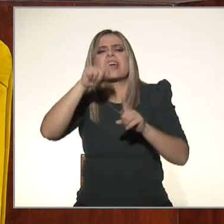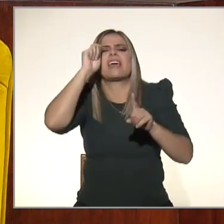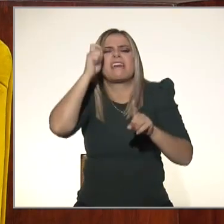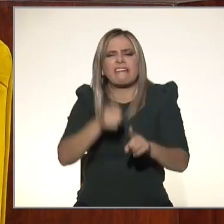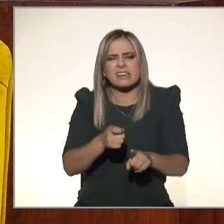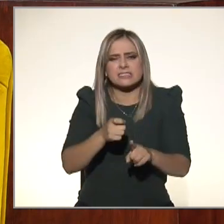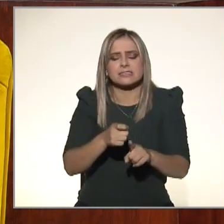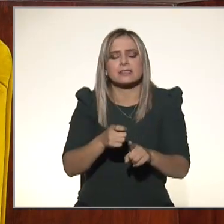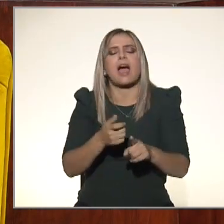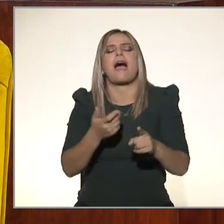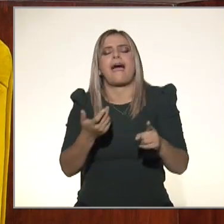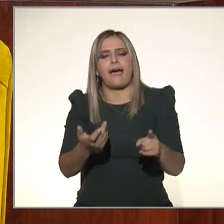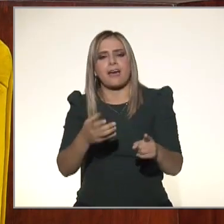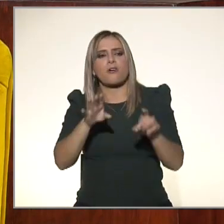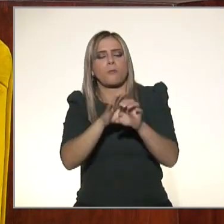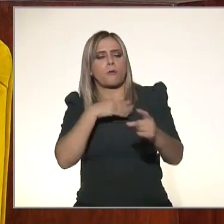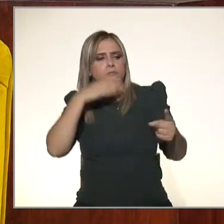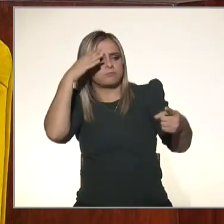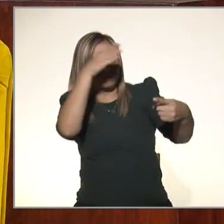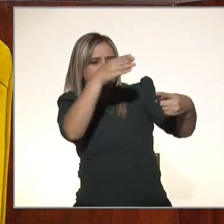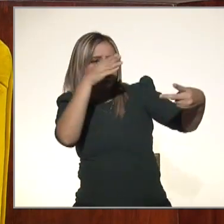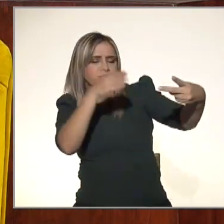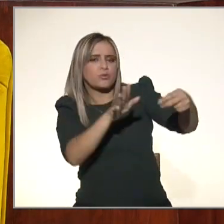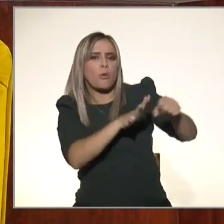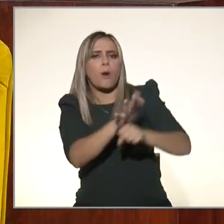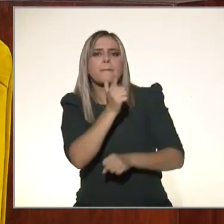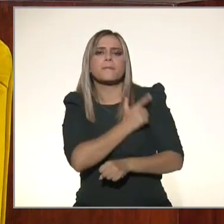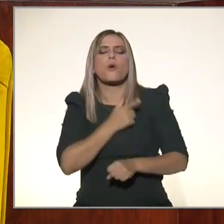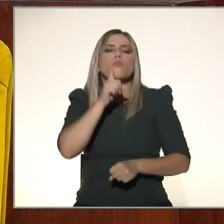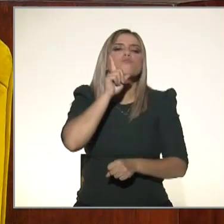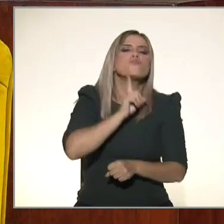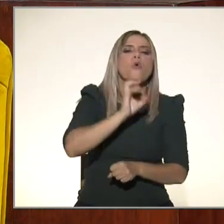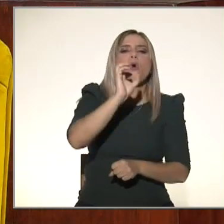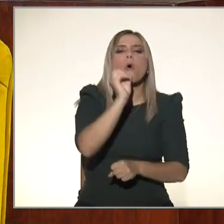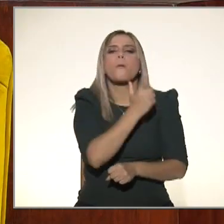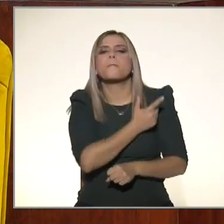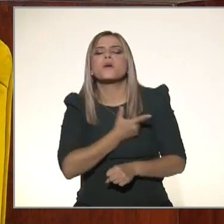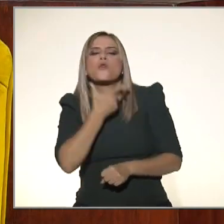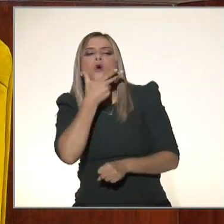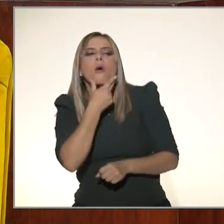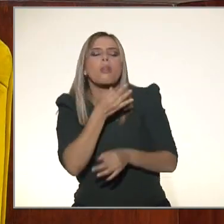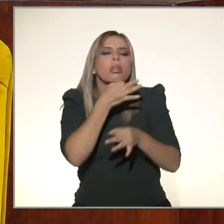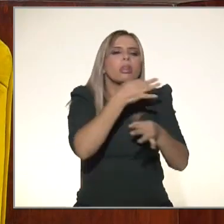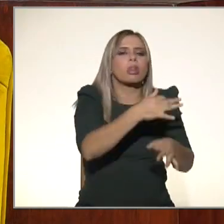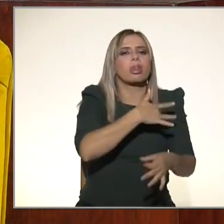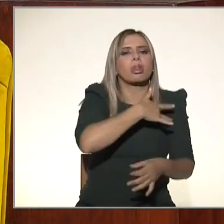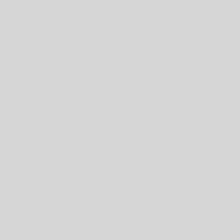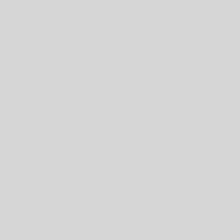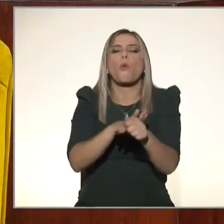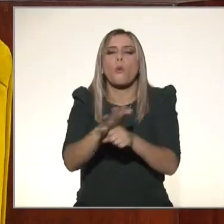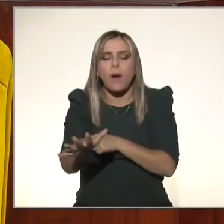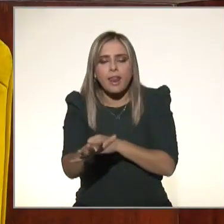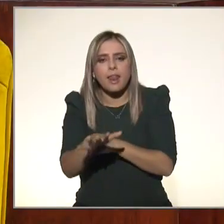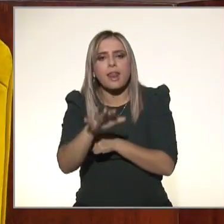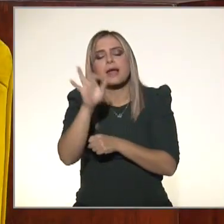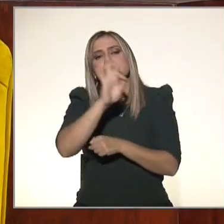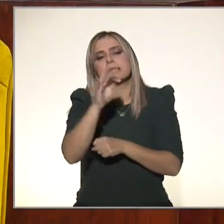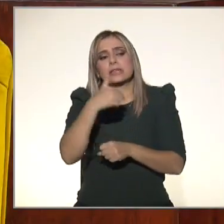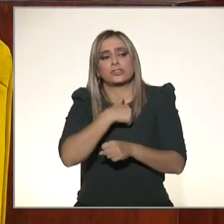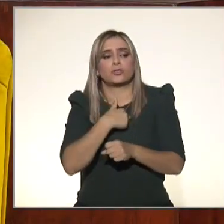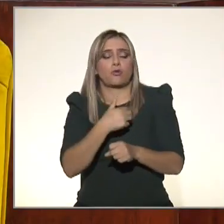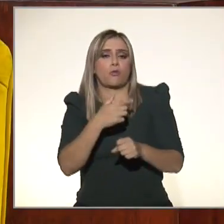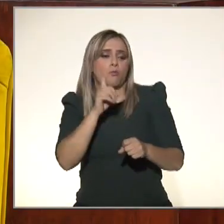Como tanto sexual y afectivamente, las personas que nos relacionamos con personas de nuestro propio sexo, ¿no? Sean